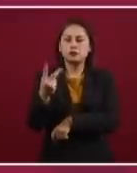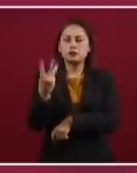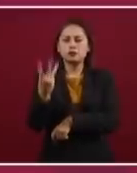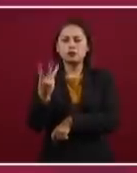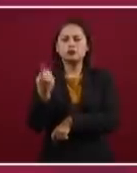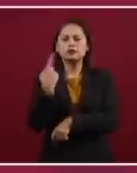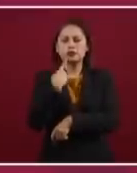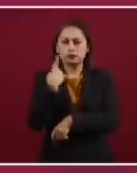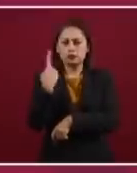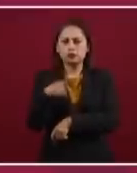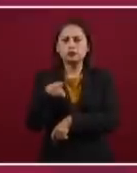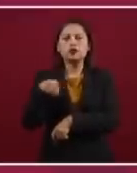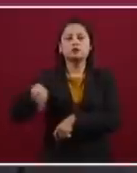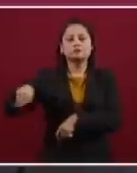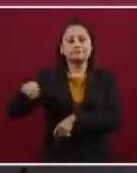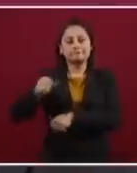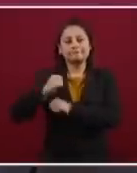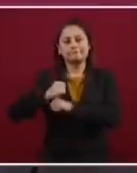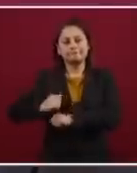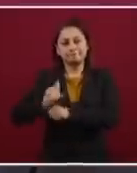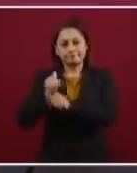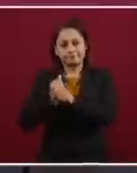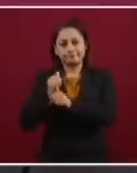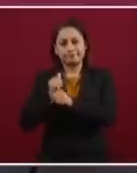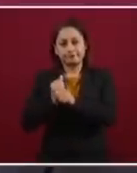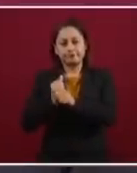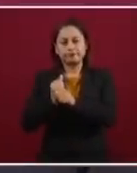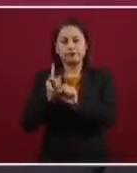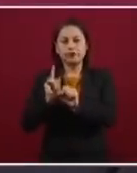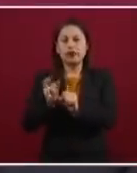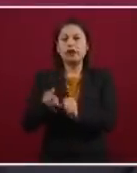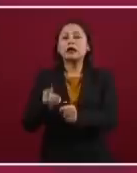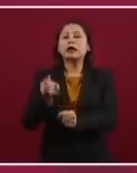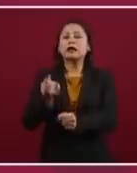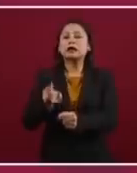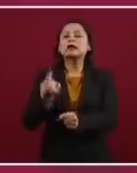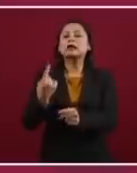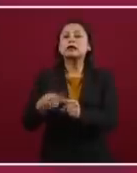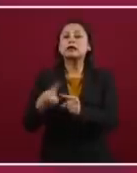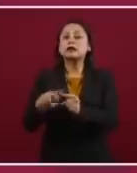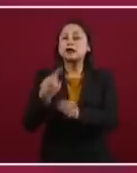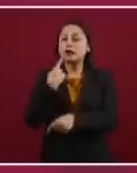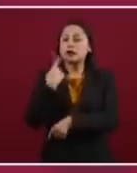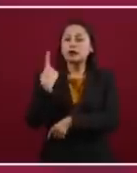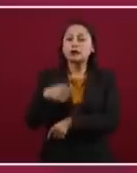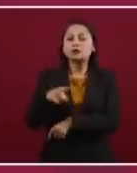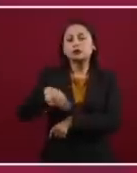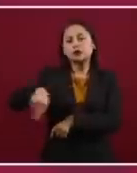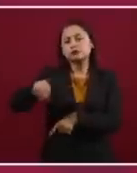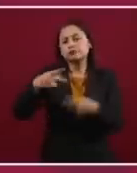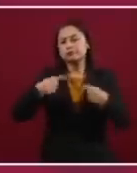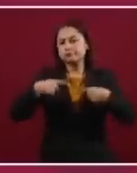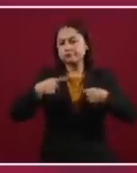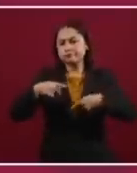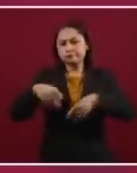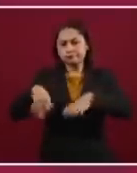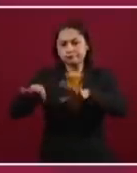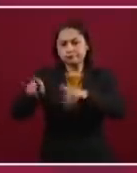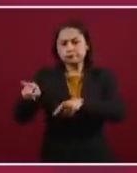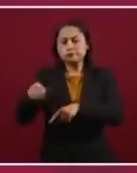denuncias que se presentan por particulares y una de